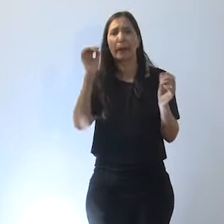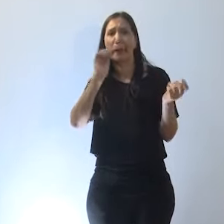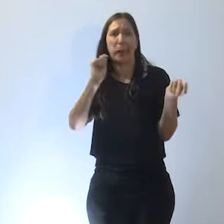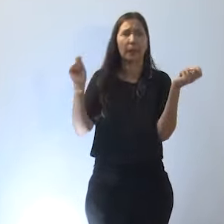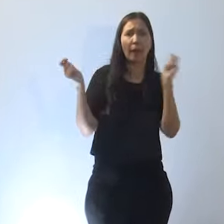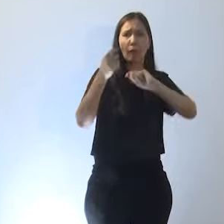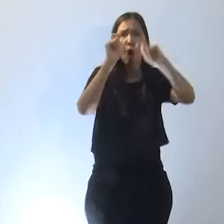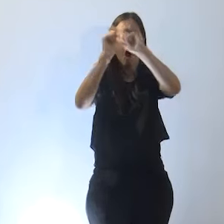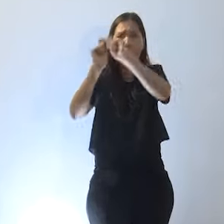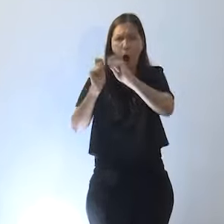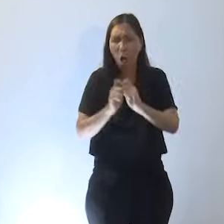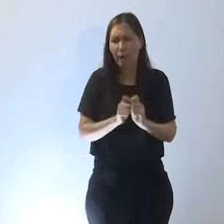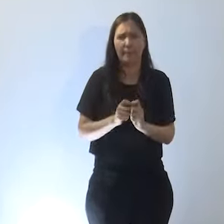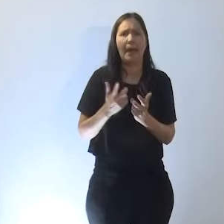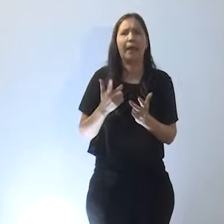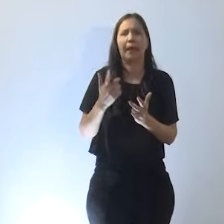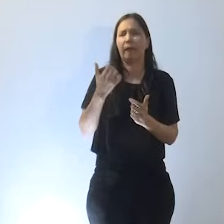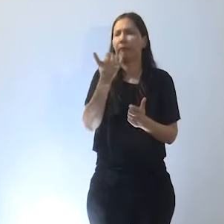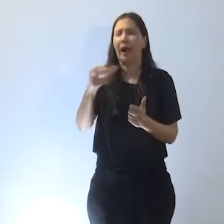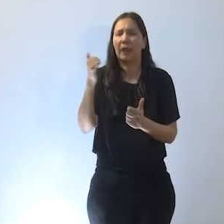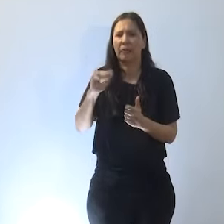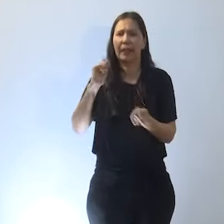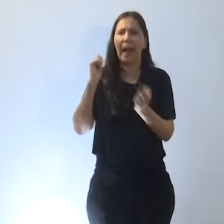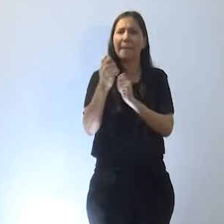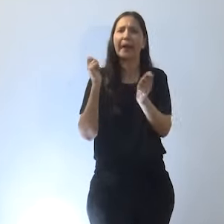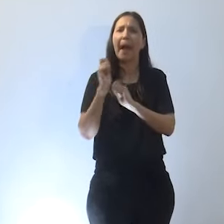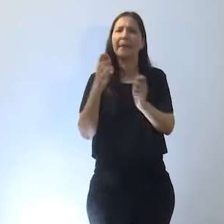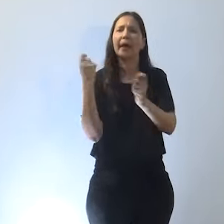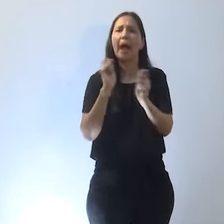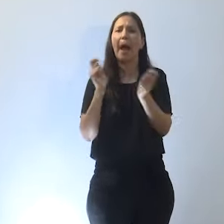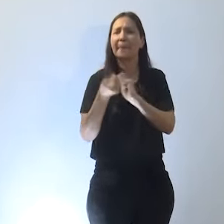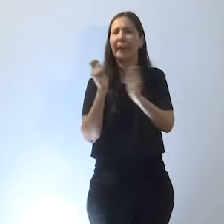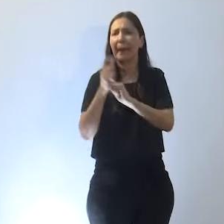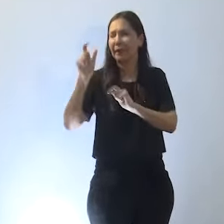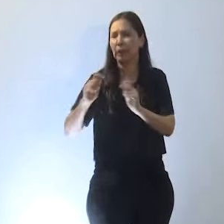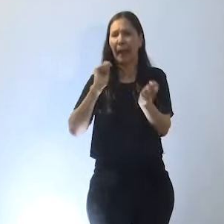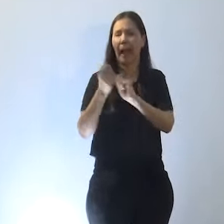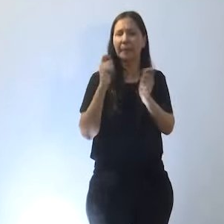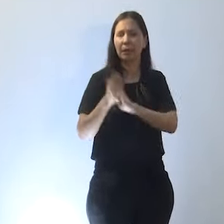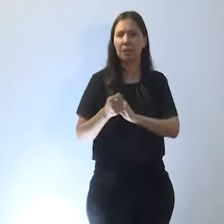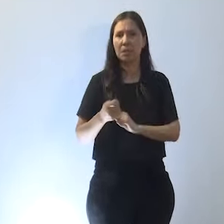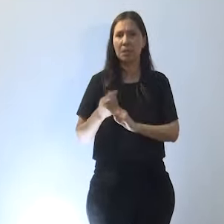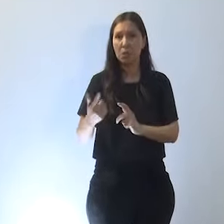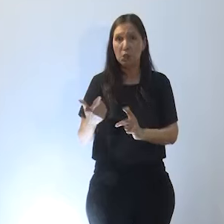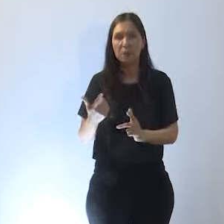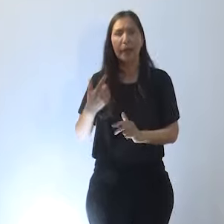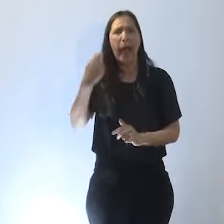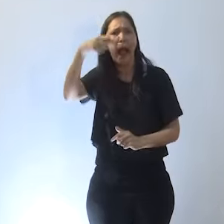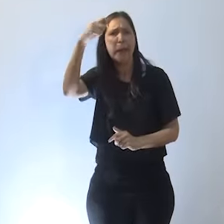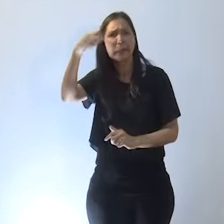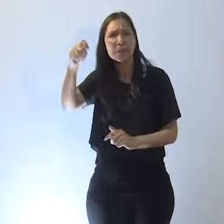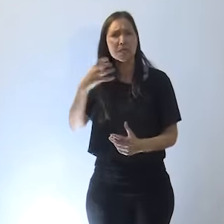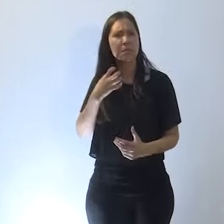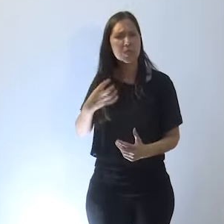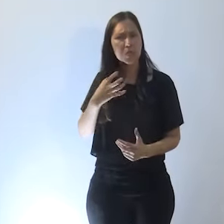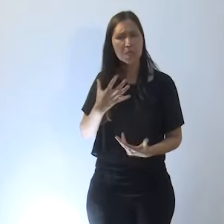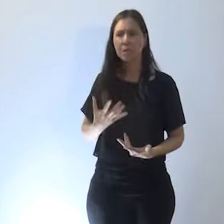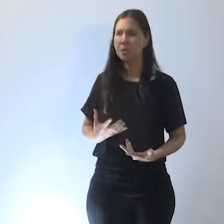mal entonces El albañil se llena de bronca con con la cooperativa que tiene estos pibes que por TR por tres mangos